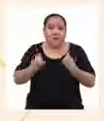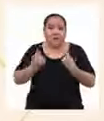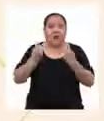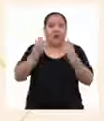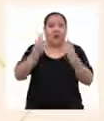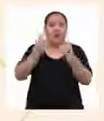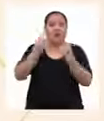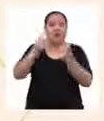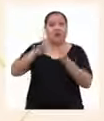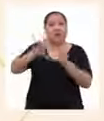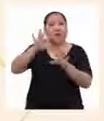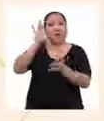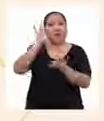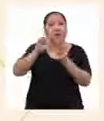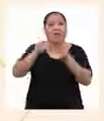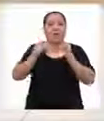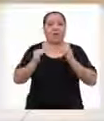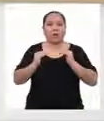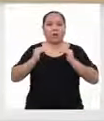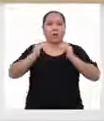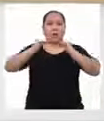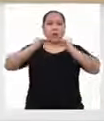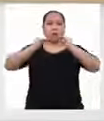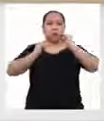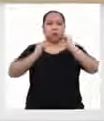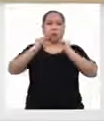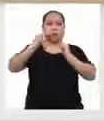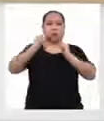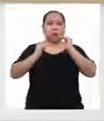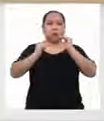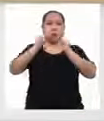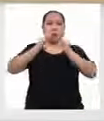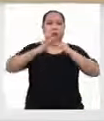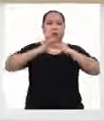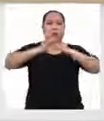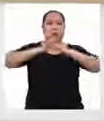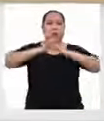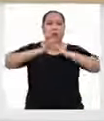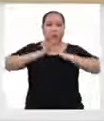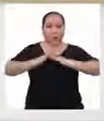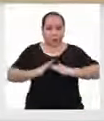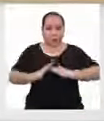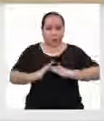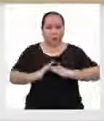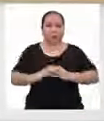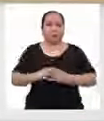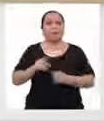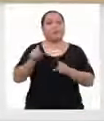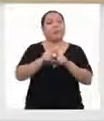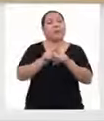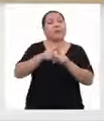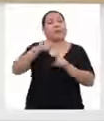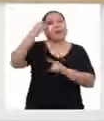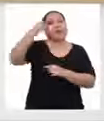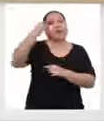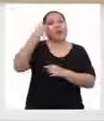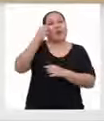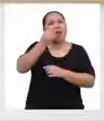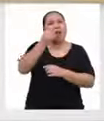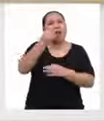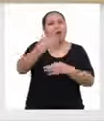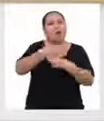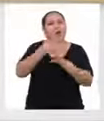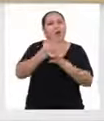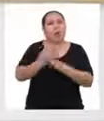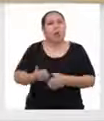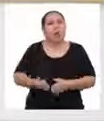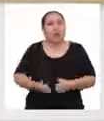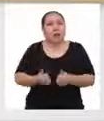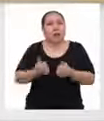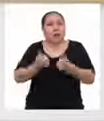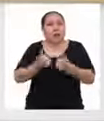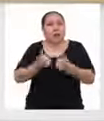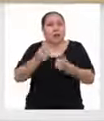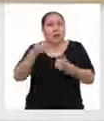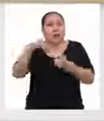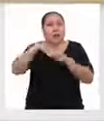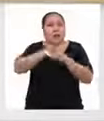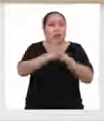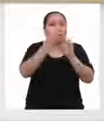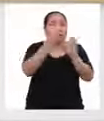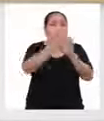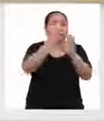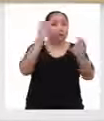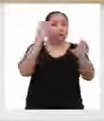encontrar un cierto equilibrio. Y también creo que debemos pensar en formas de hacer que la vida en el sistema de